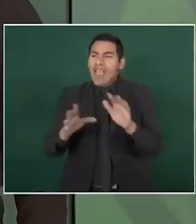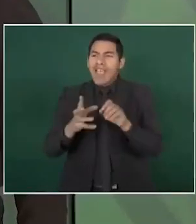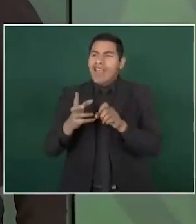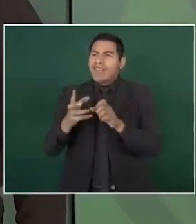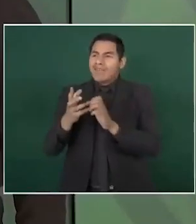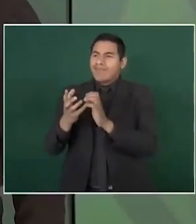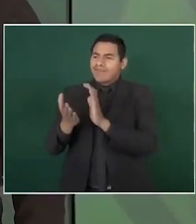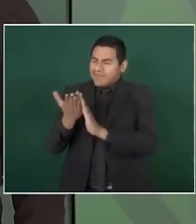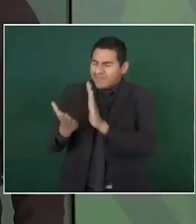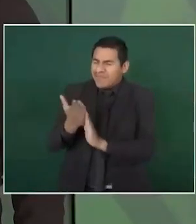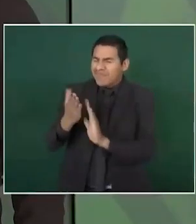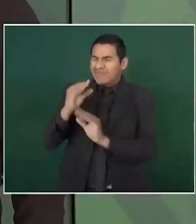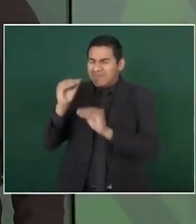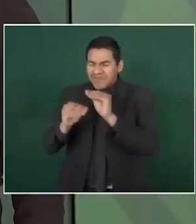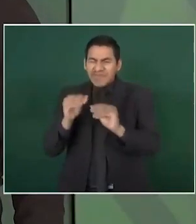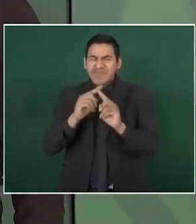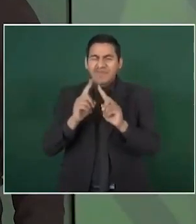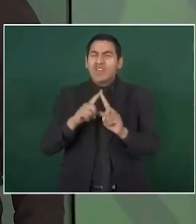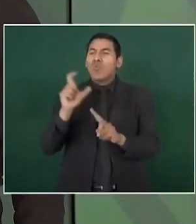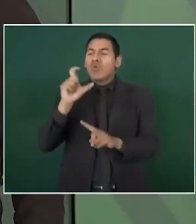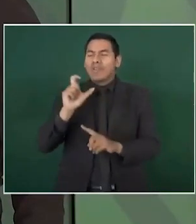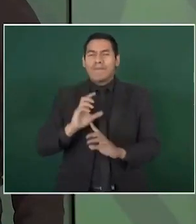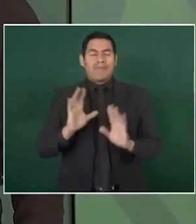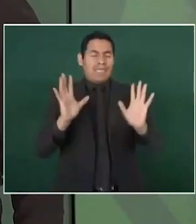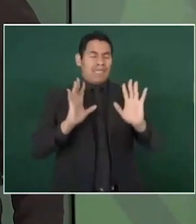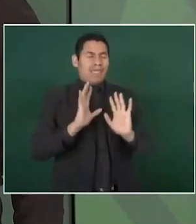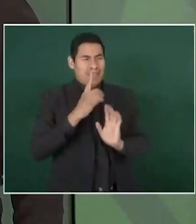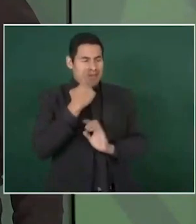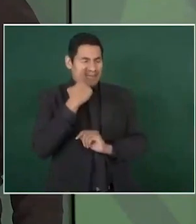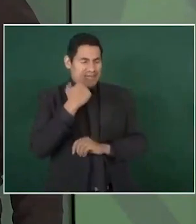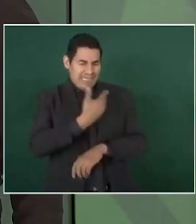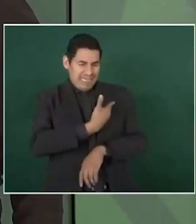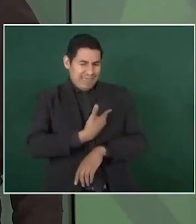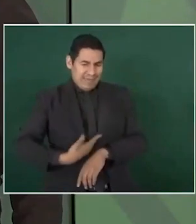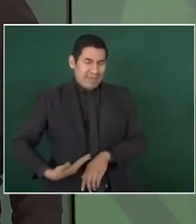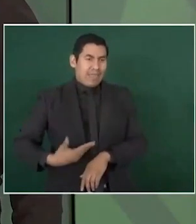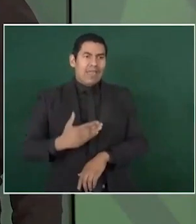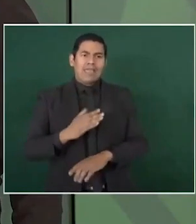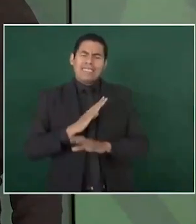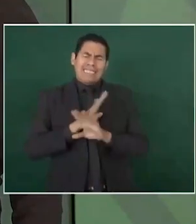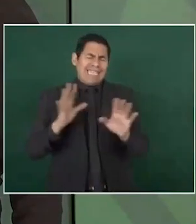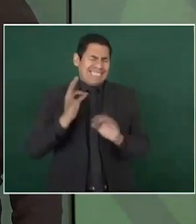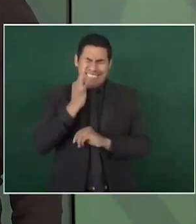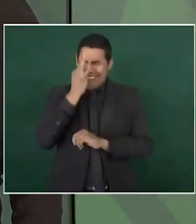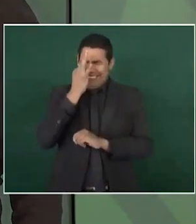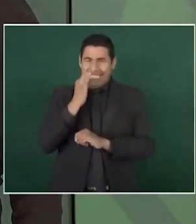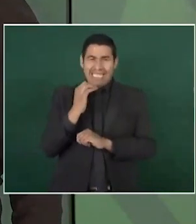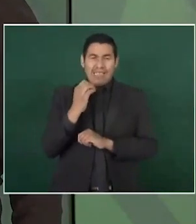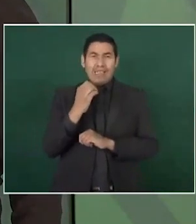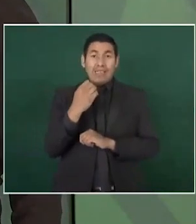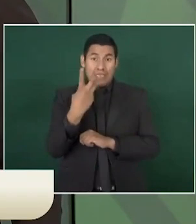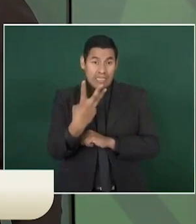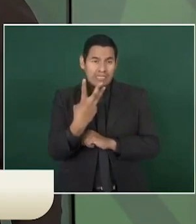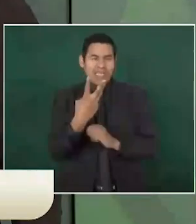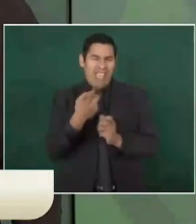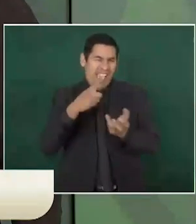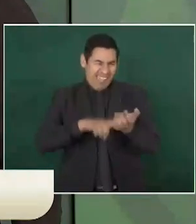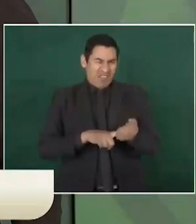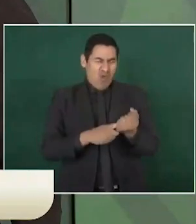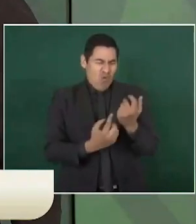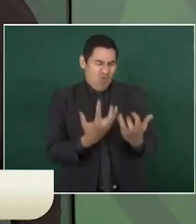terminan? Mire, señor presidente, están prácticamente, 3 están terminadas, las de combustión interna